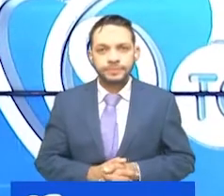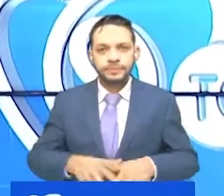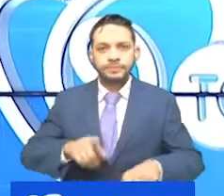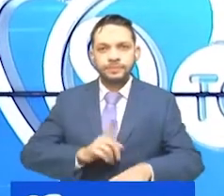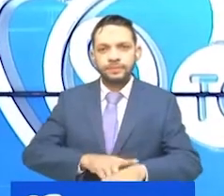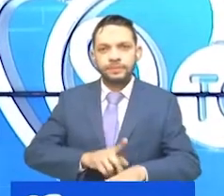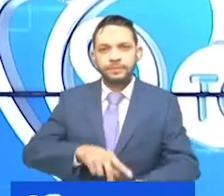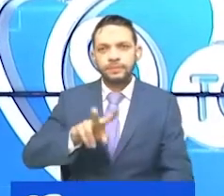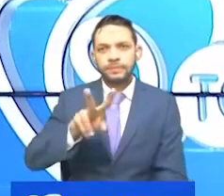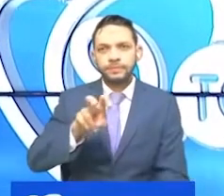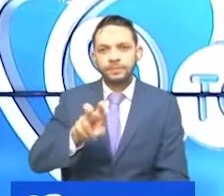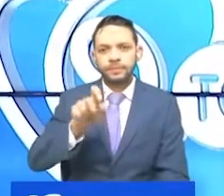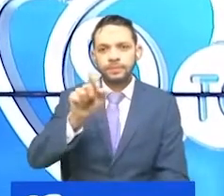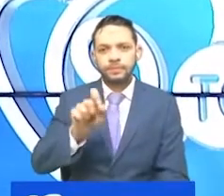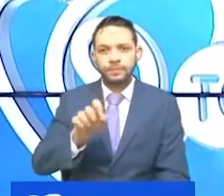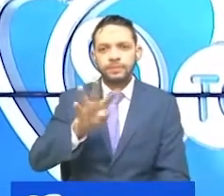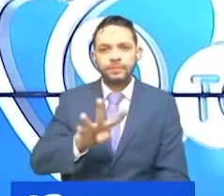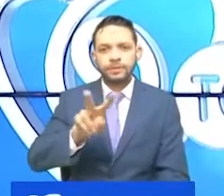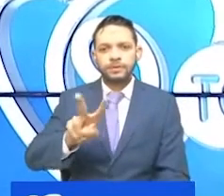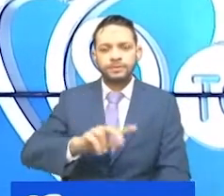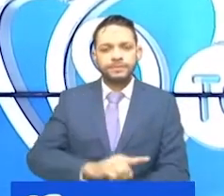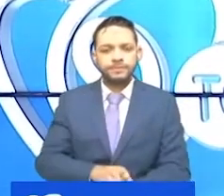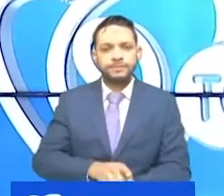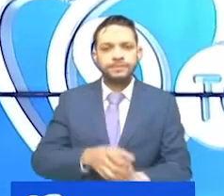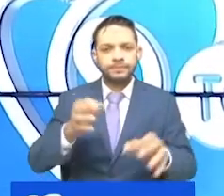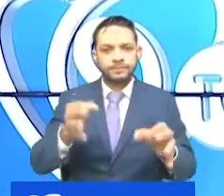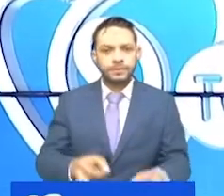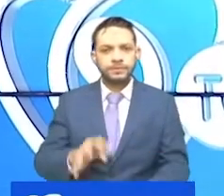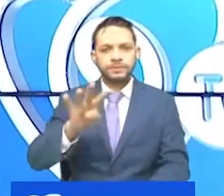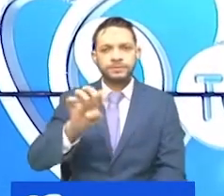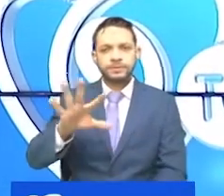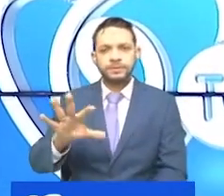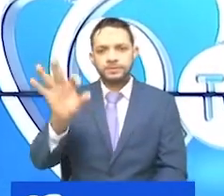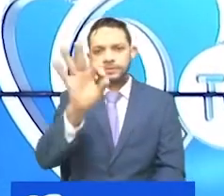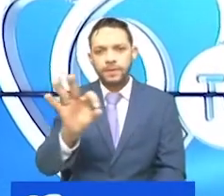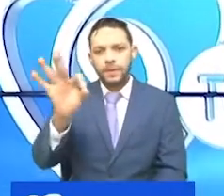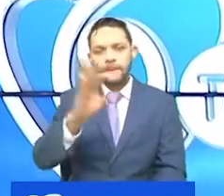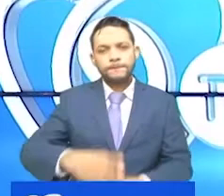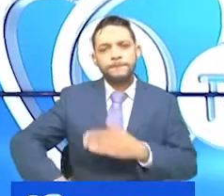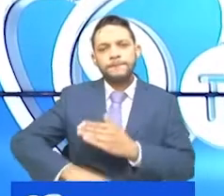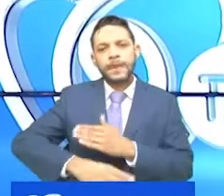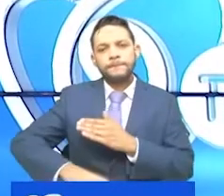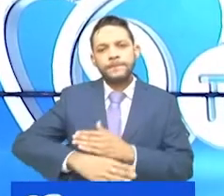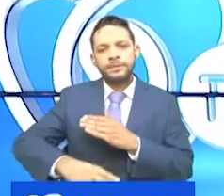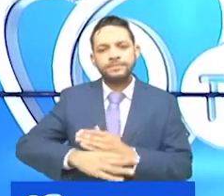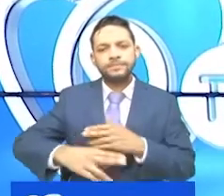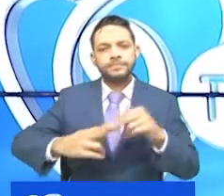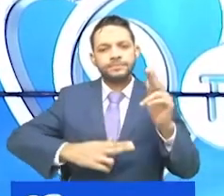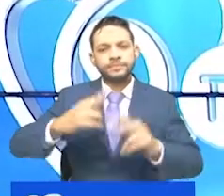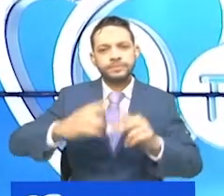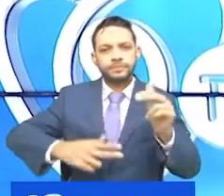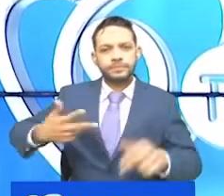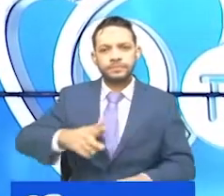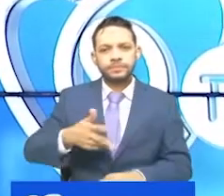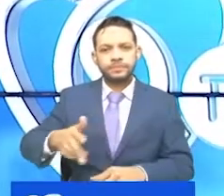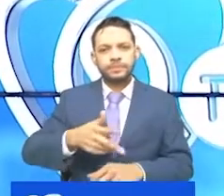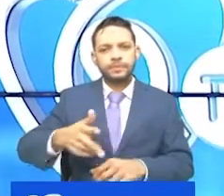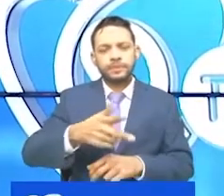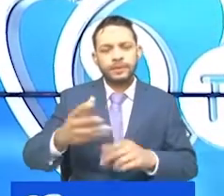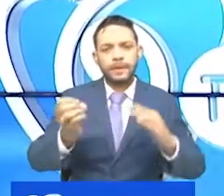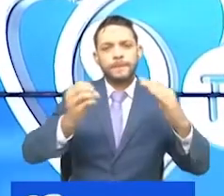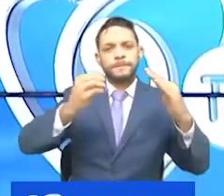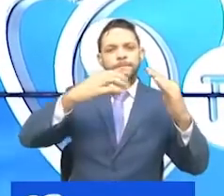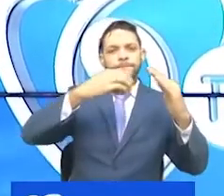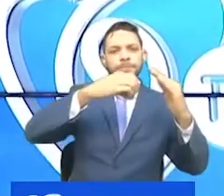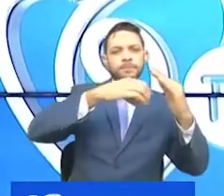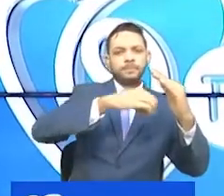Siete de la noche, 42 minutos. En un 95% de ejecución avanza la primera fase de la obra vial Pereira-Marsella, la cual busca mitigar el